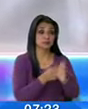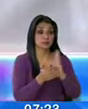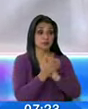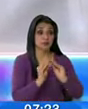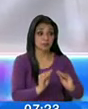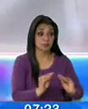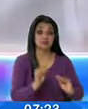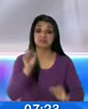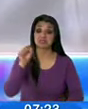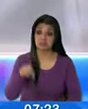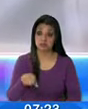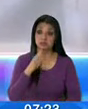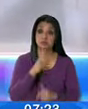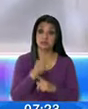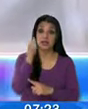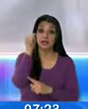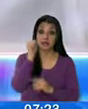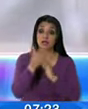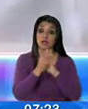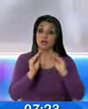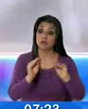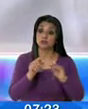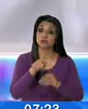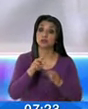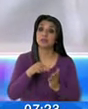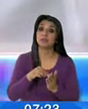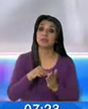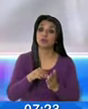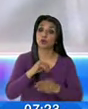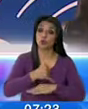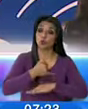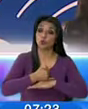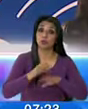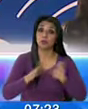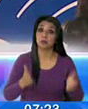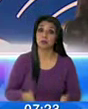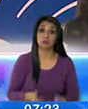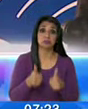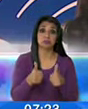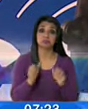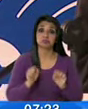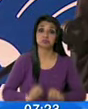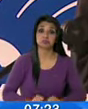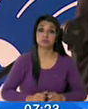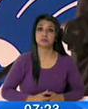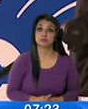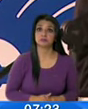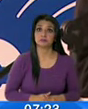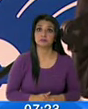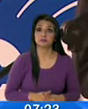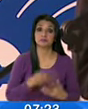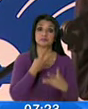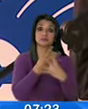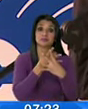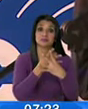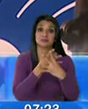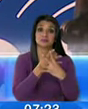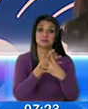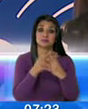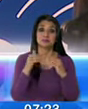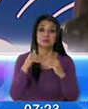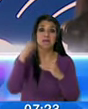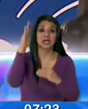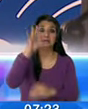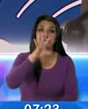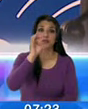ustedes? Sí, el día de ayer hubo la capacitación a nivel general. En los centros en donde hayan más de 50